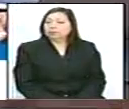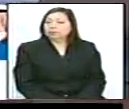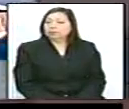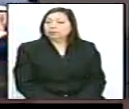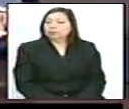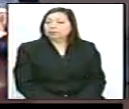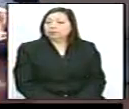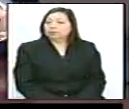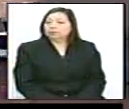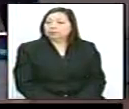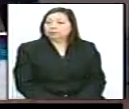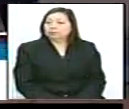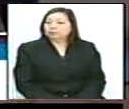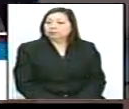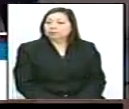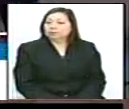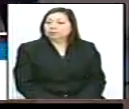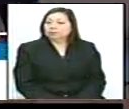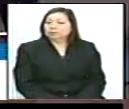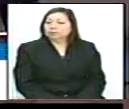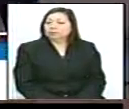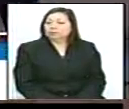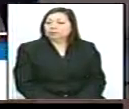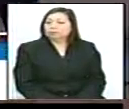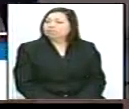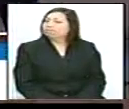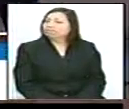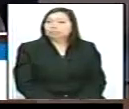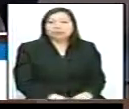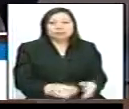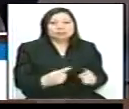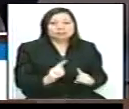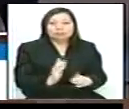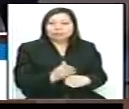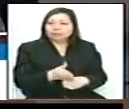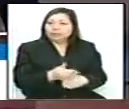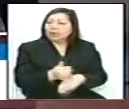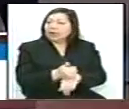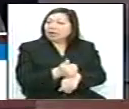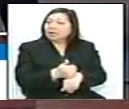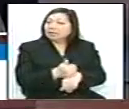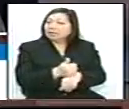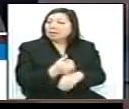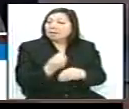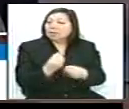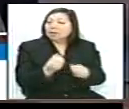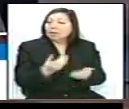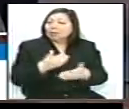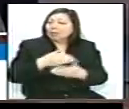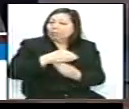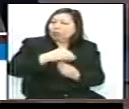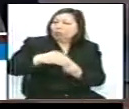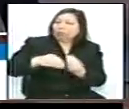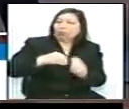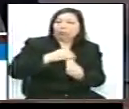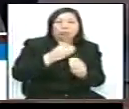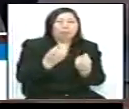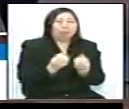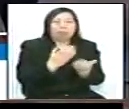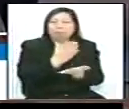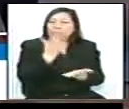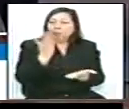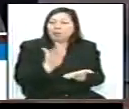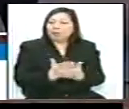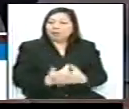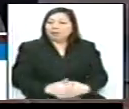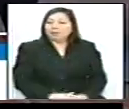Por favor. Escuchen. No se está permitiendo el ingreso de los asesores porque se puede generar un desorden en estos